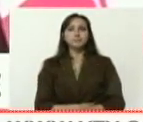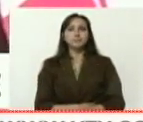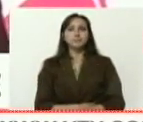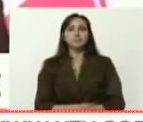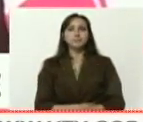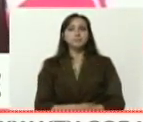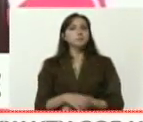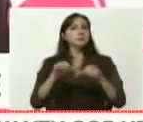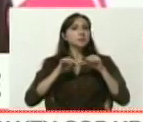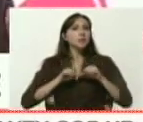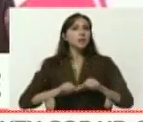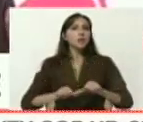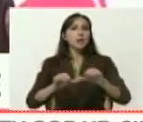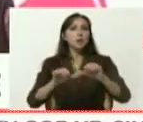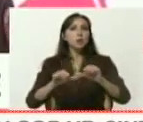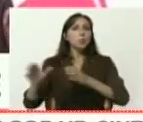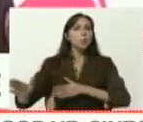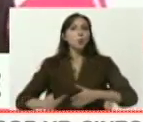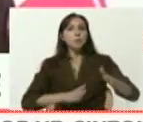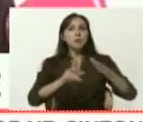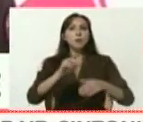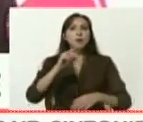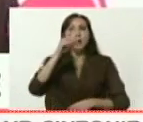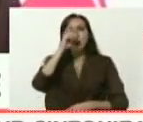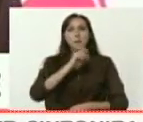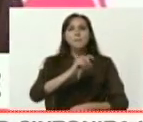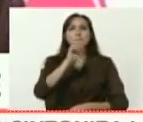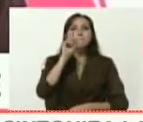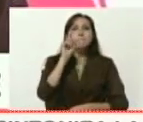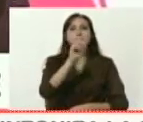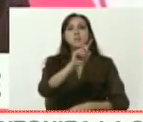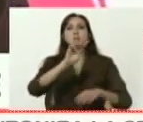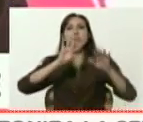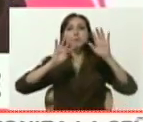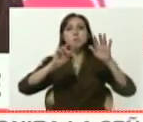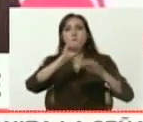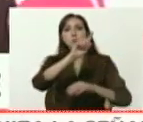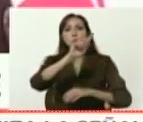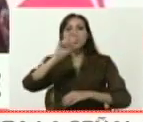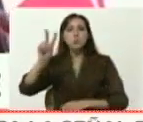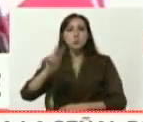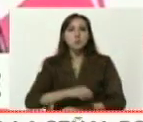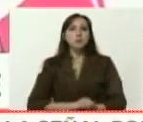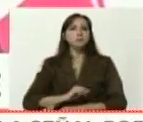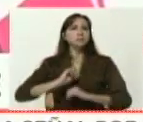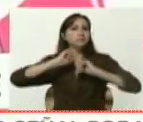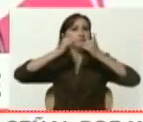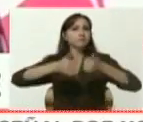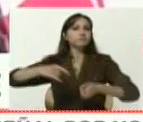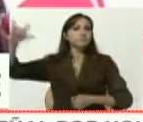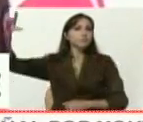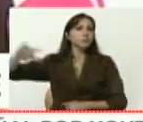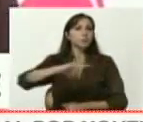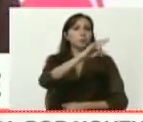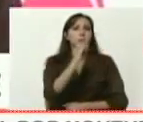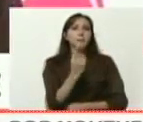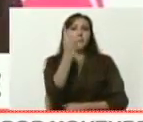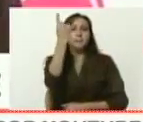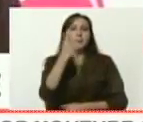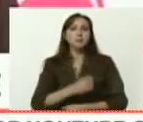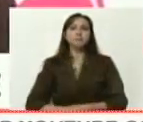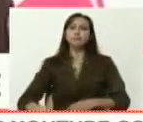Siguiendo ese camino, en el año de 1912 llegan los primeros aviones como fuerza de empleo y son